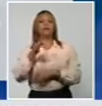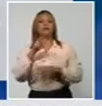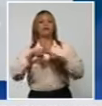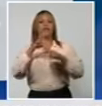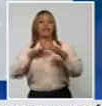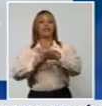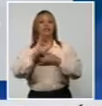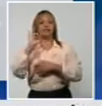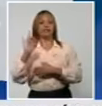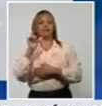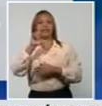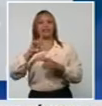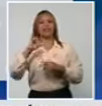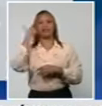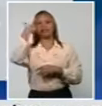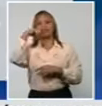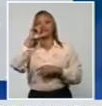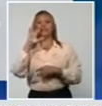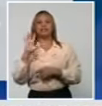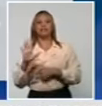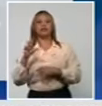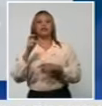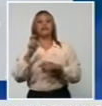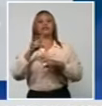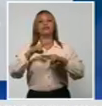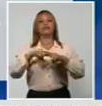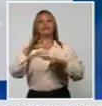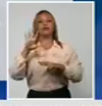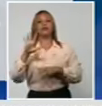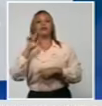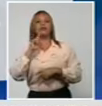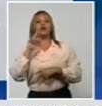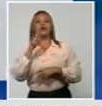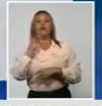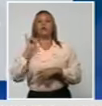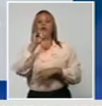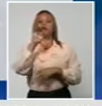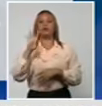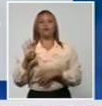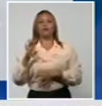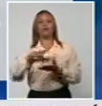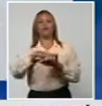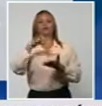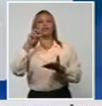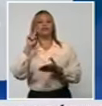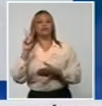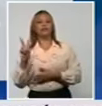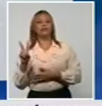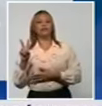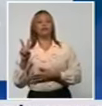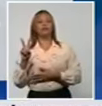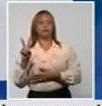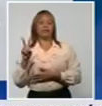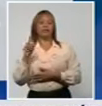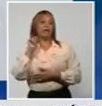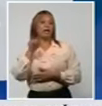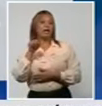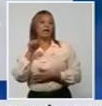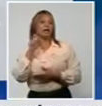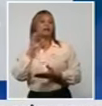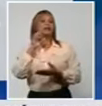7, La Lisa 5, Centro Habana 5, El Cotorro 4, Boyeros 4, Plaza de la Revolución 2, donde por cierto se refería el